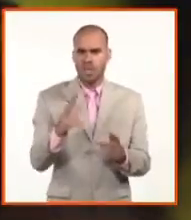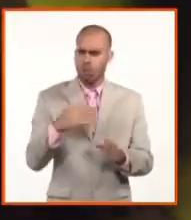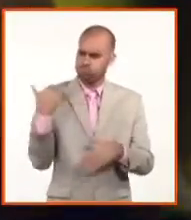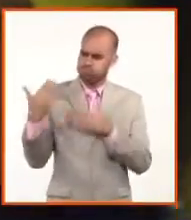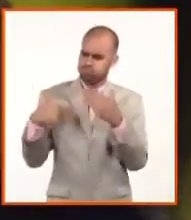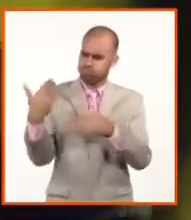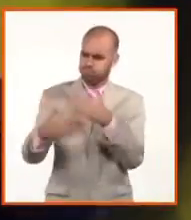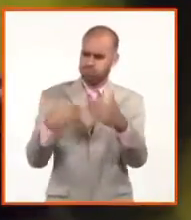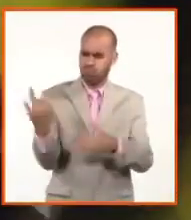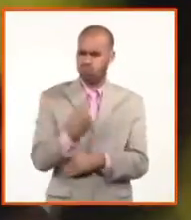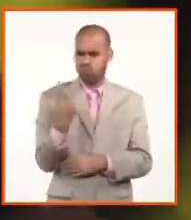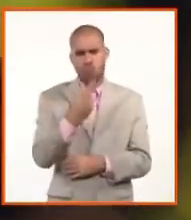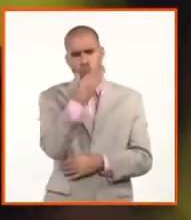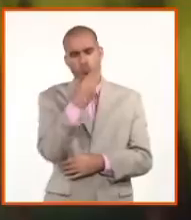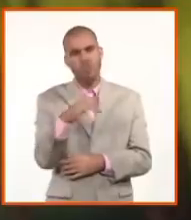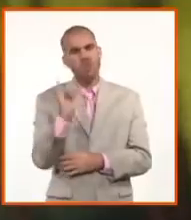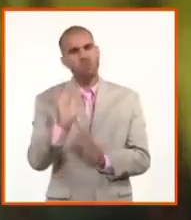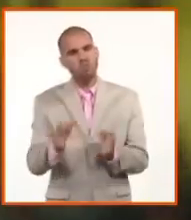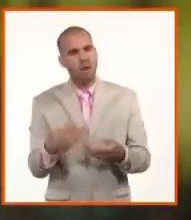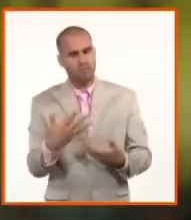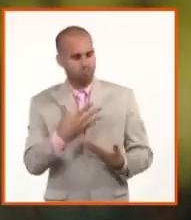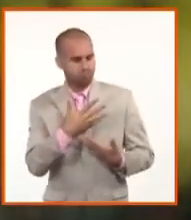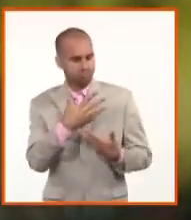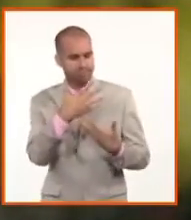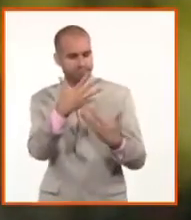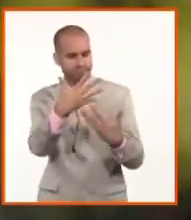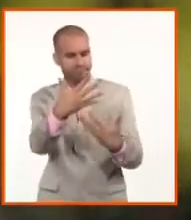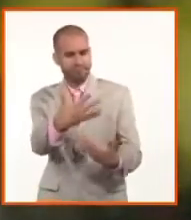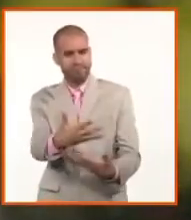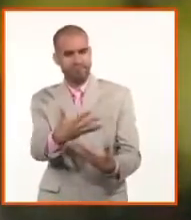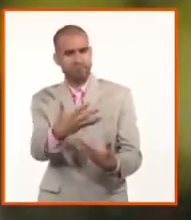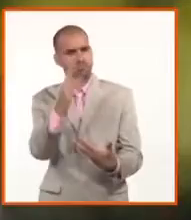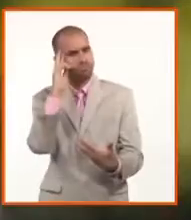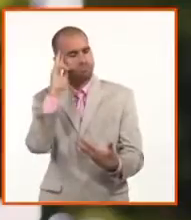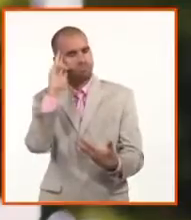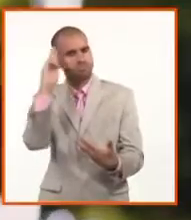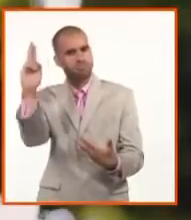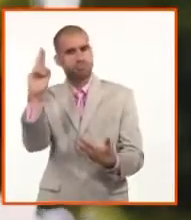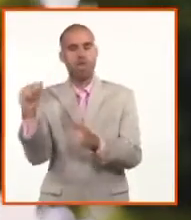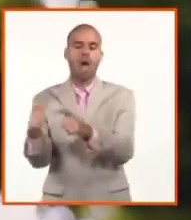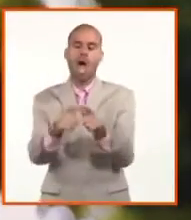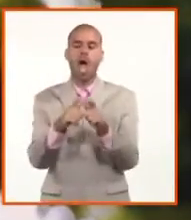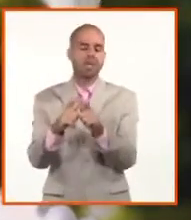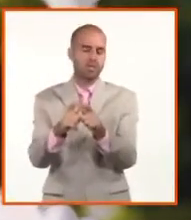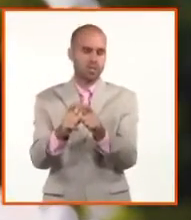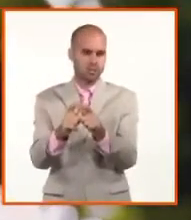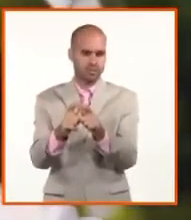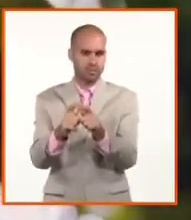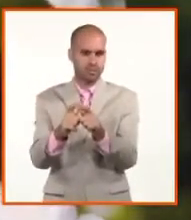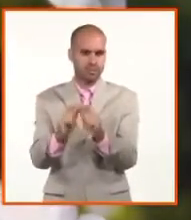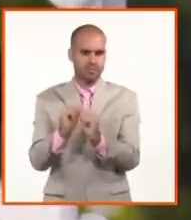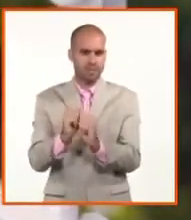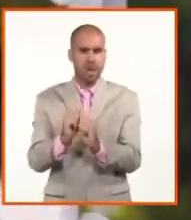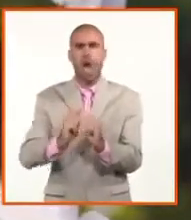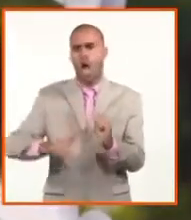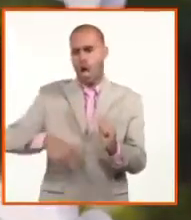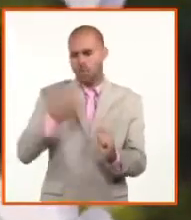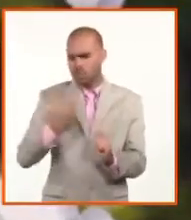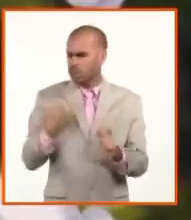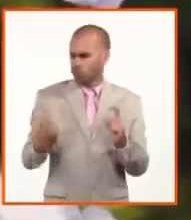rinde cada minuto un sempiterno tributo desde una asociación. Artistas y